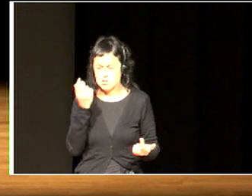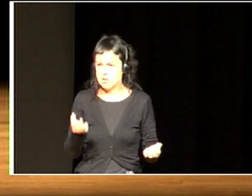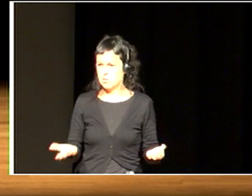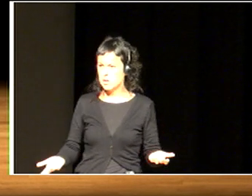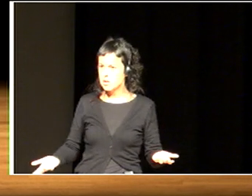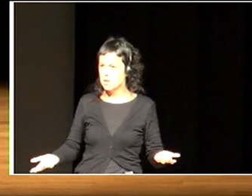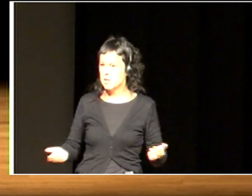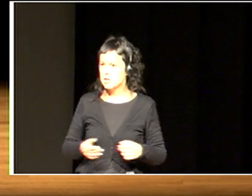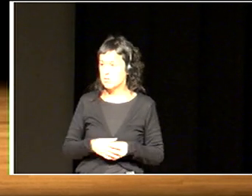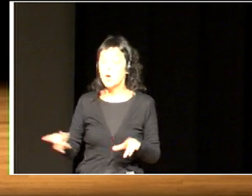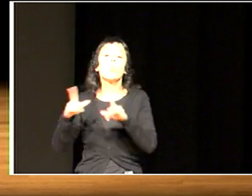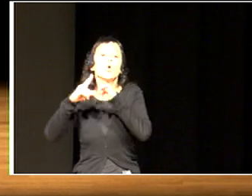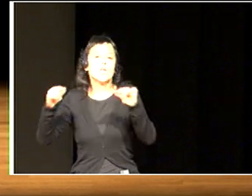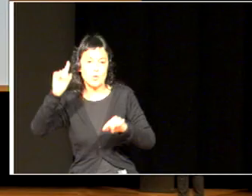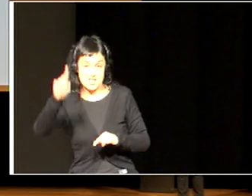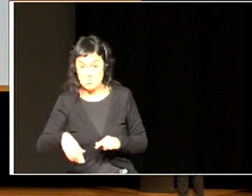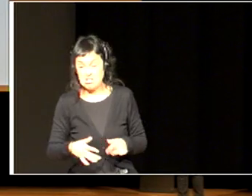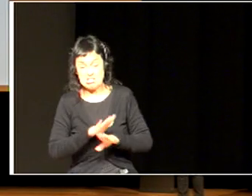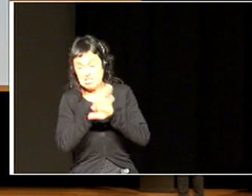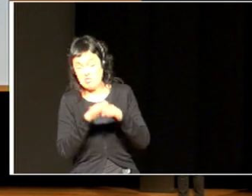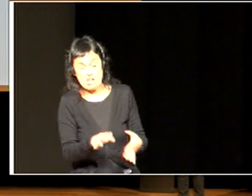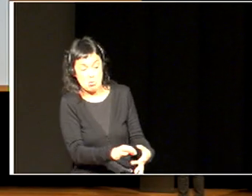y las de asturias que somos como primas de las de euskadi